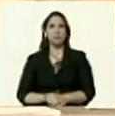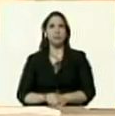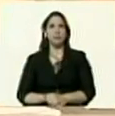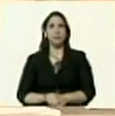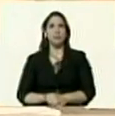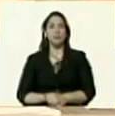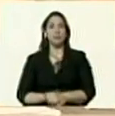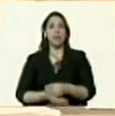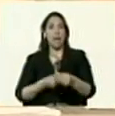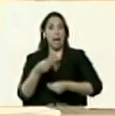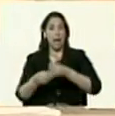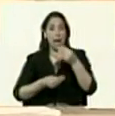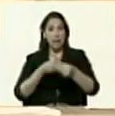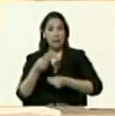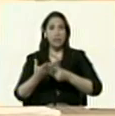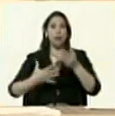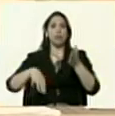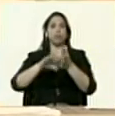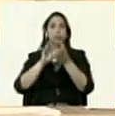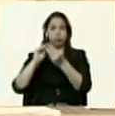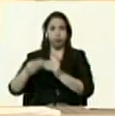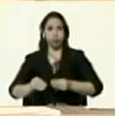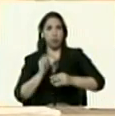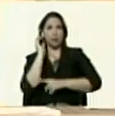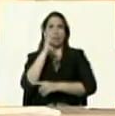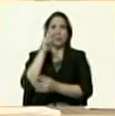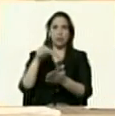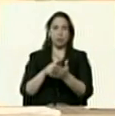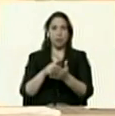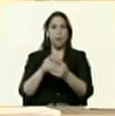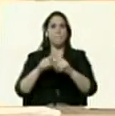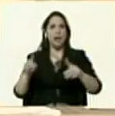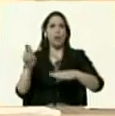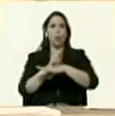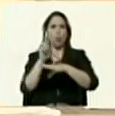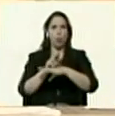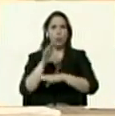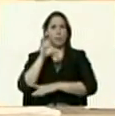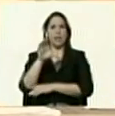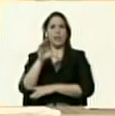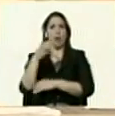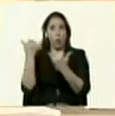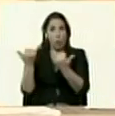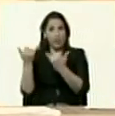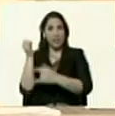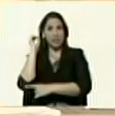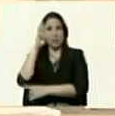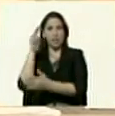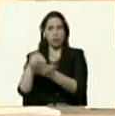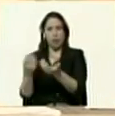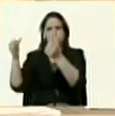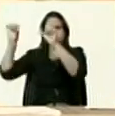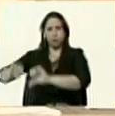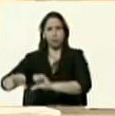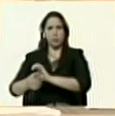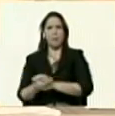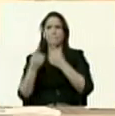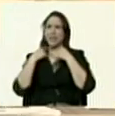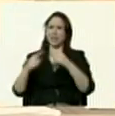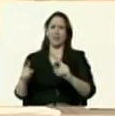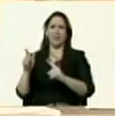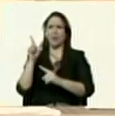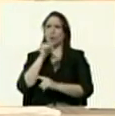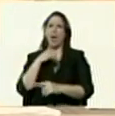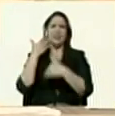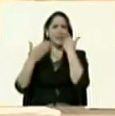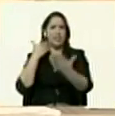tratar de recuperar la Asamblea Nacional para que sea útil al país, porque en este momento la Asamblea Nacional está hundida, perdida, no le sirve